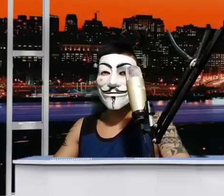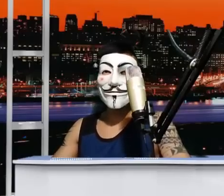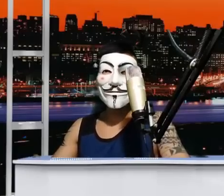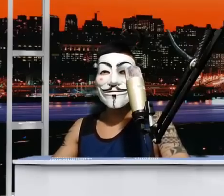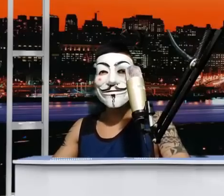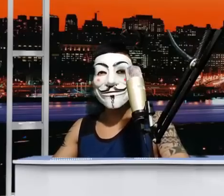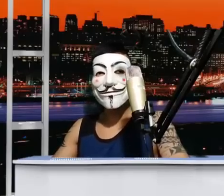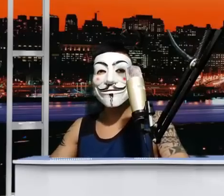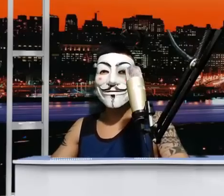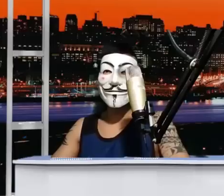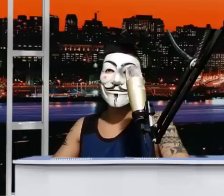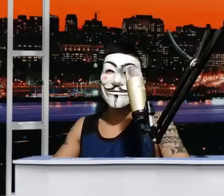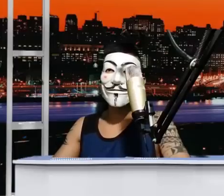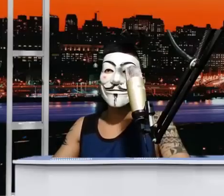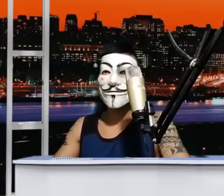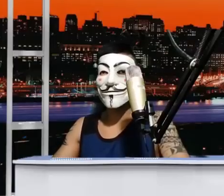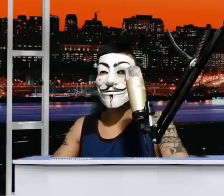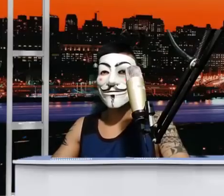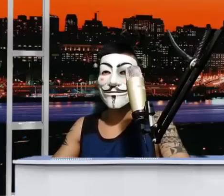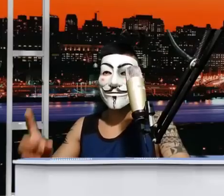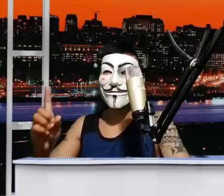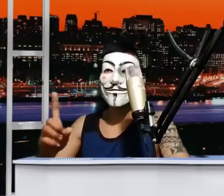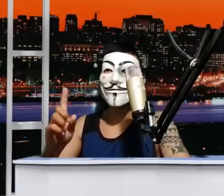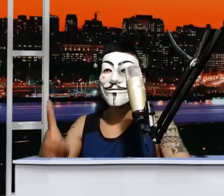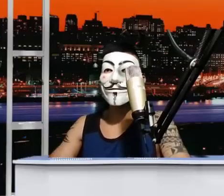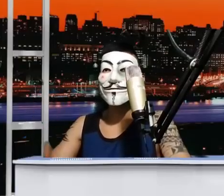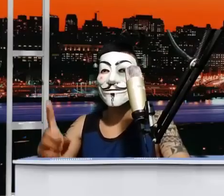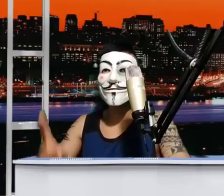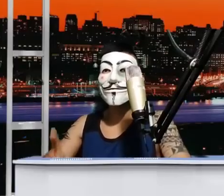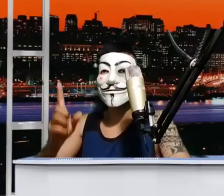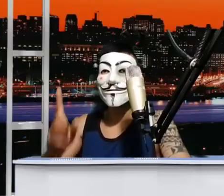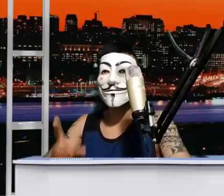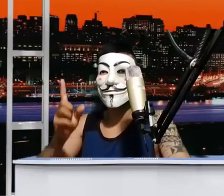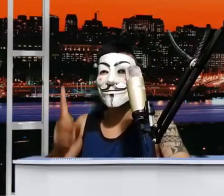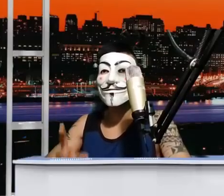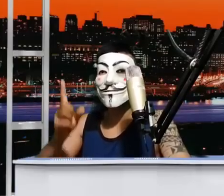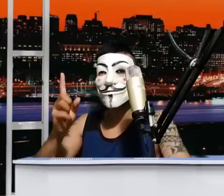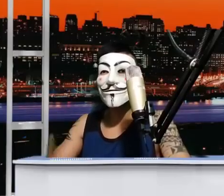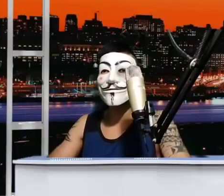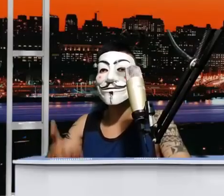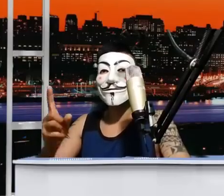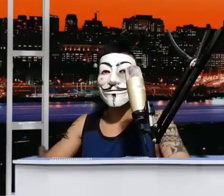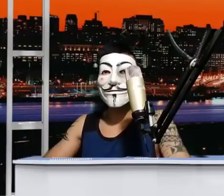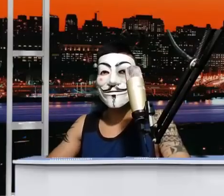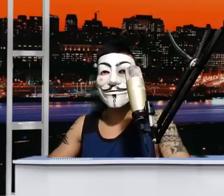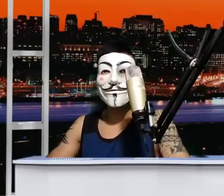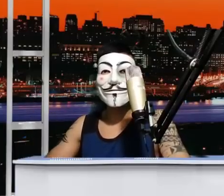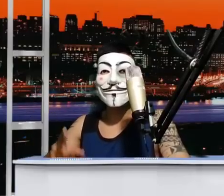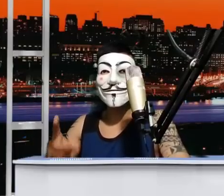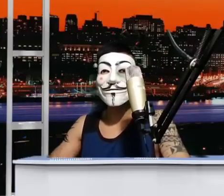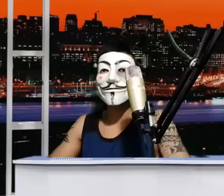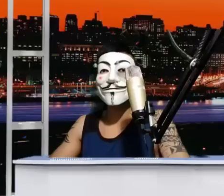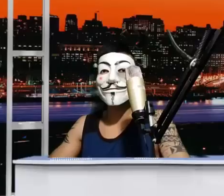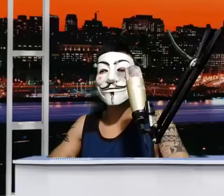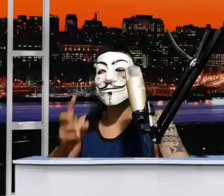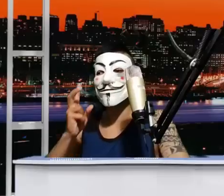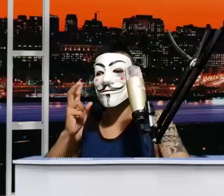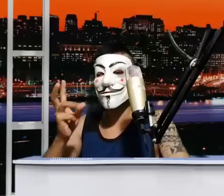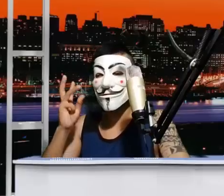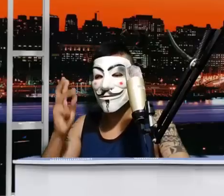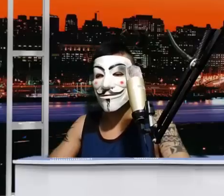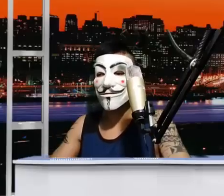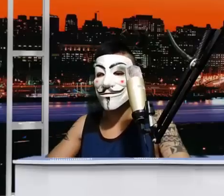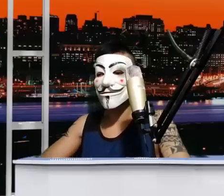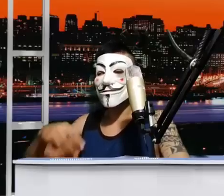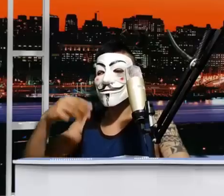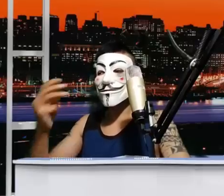video salió esta otra magia, decir que lastimosamente desde el 1 de junio del año 2019, las personas ya no podemos comer